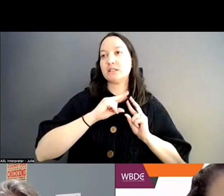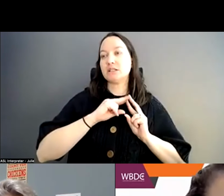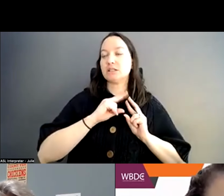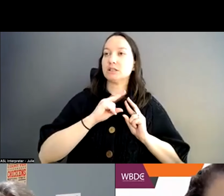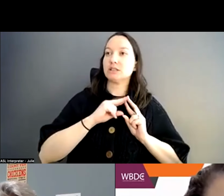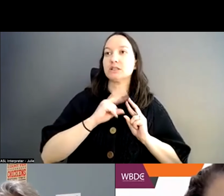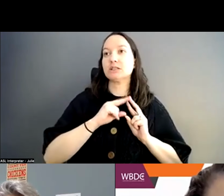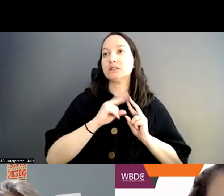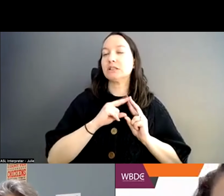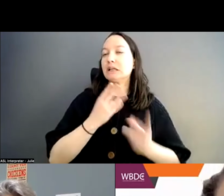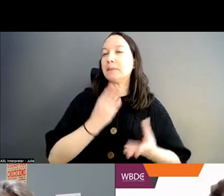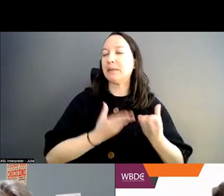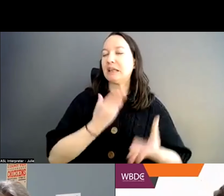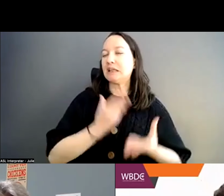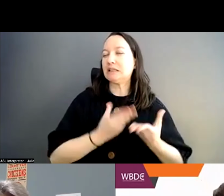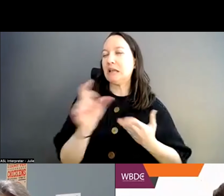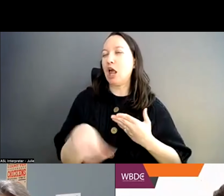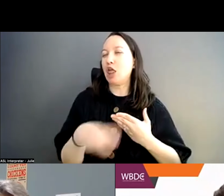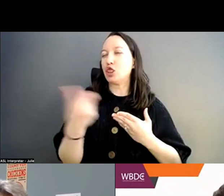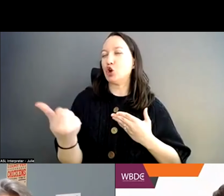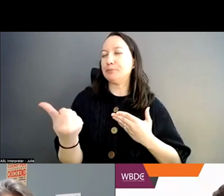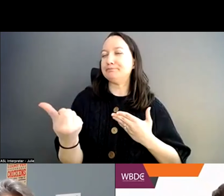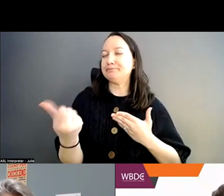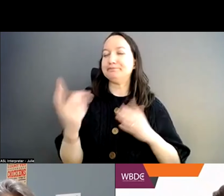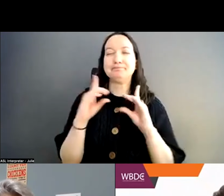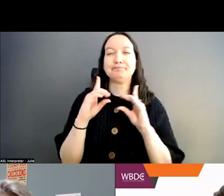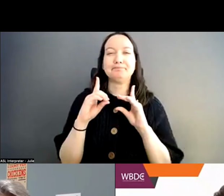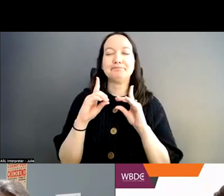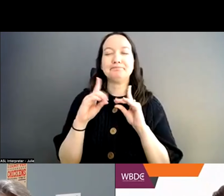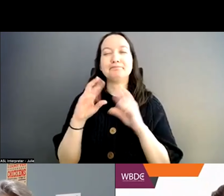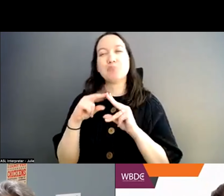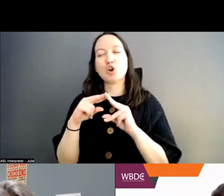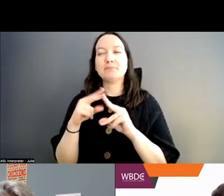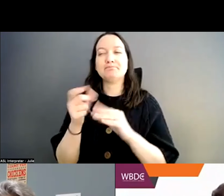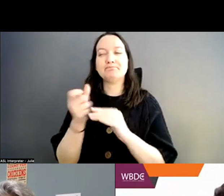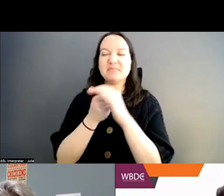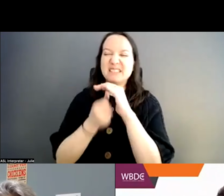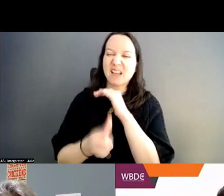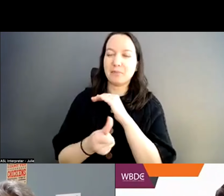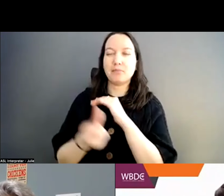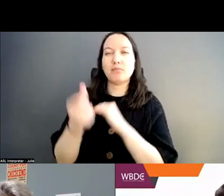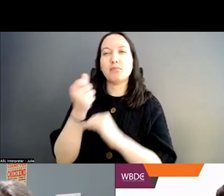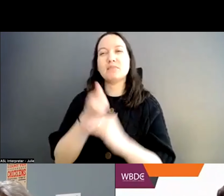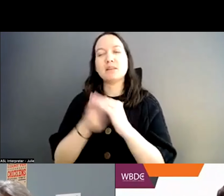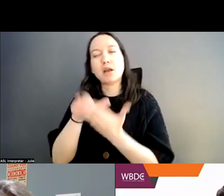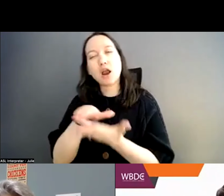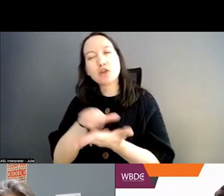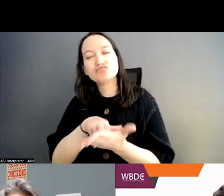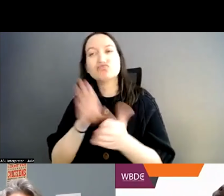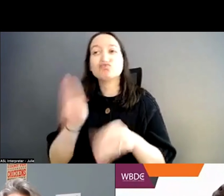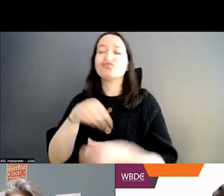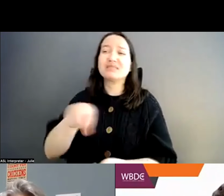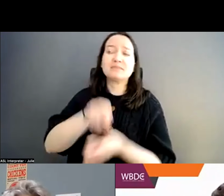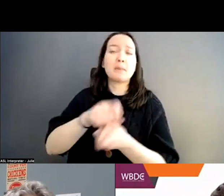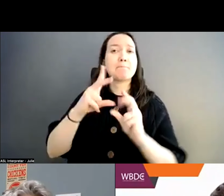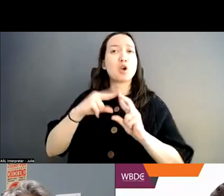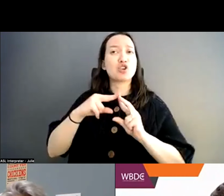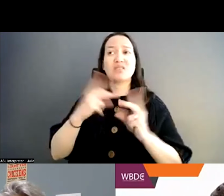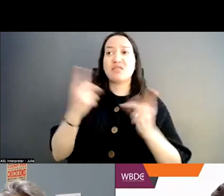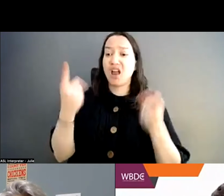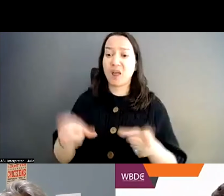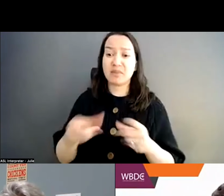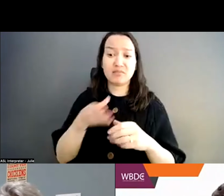una lista de aliados y a lo mejor están viniendo como subcontratos,